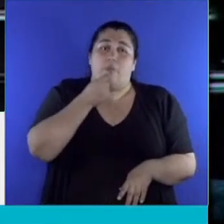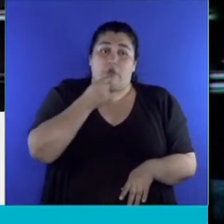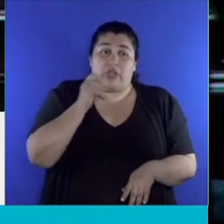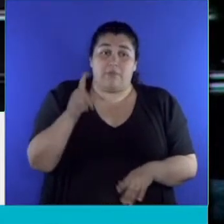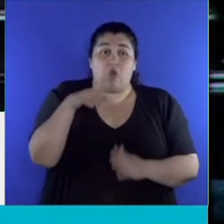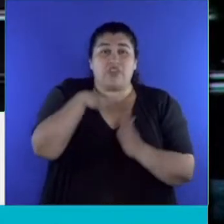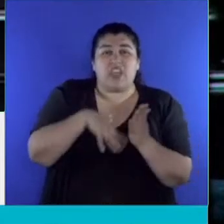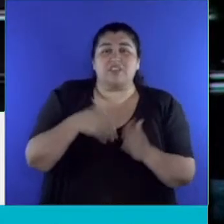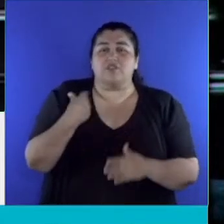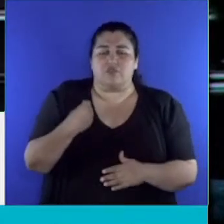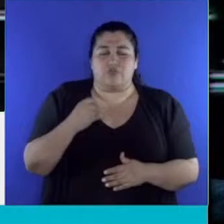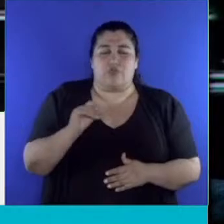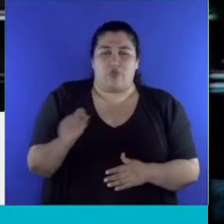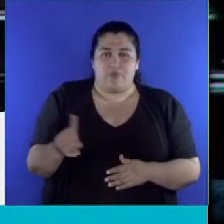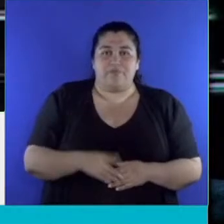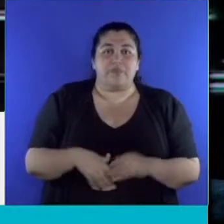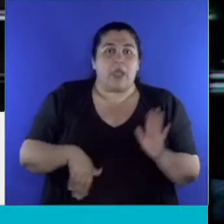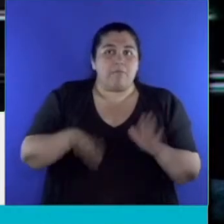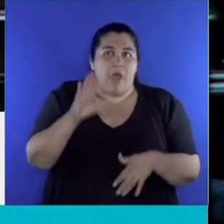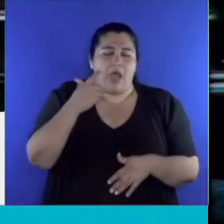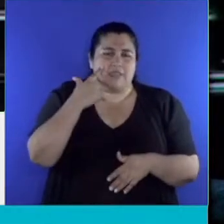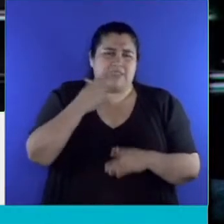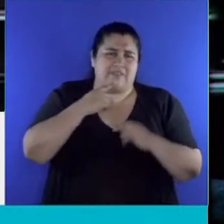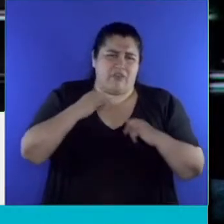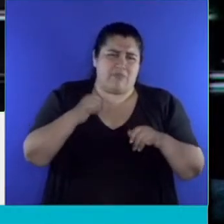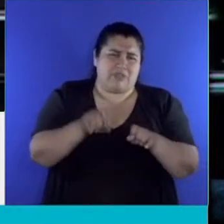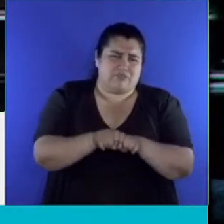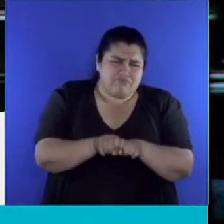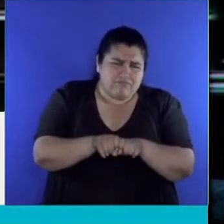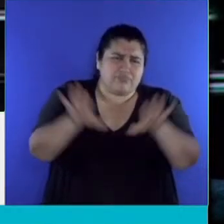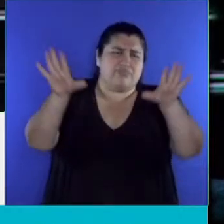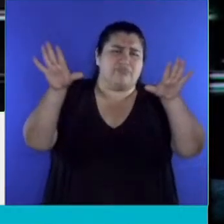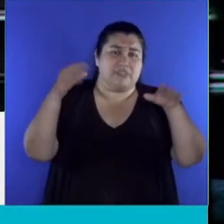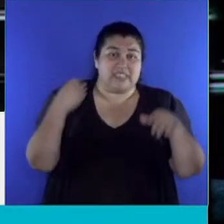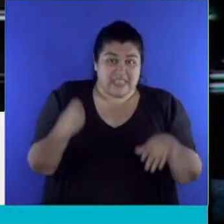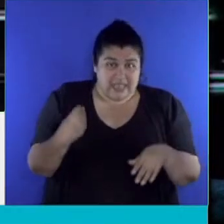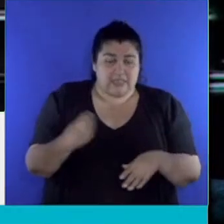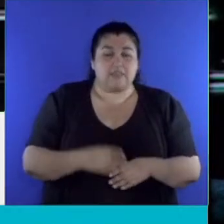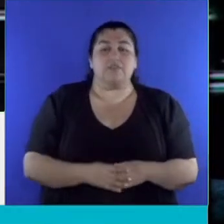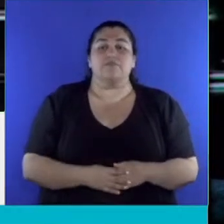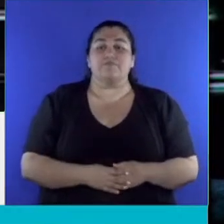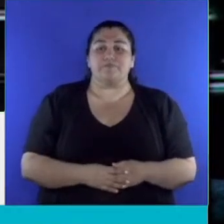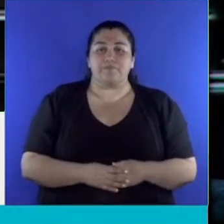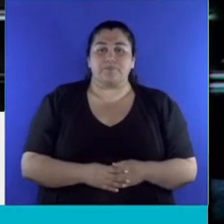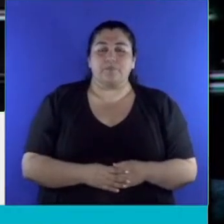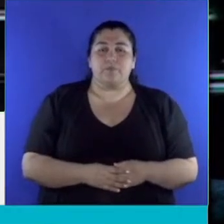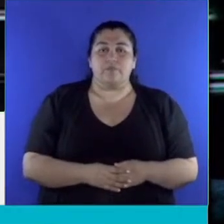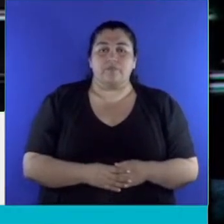ejemplo, el texto que más se conoce, que han dado a conocer